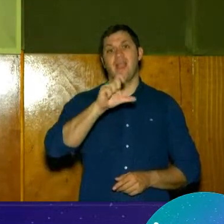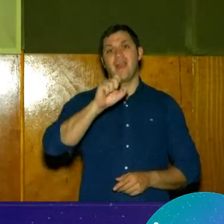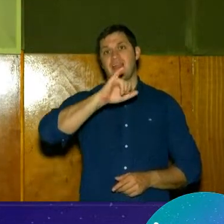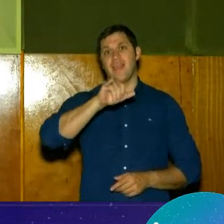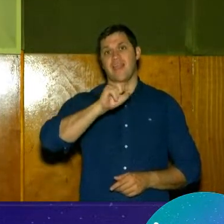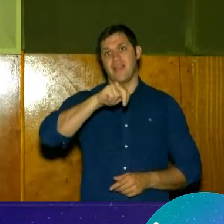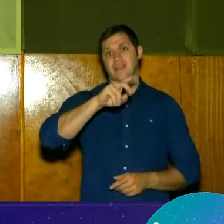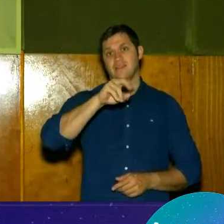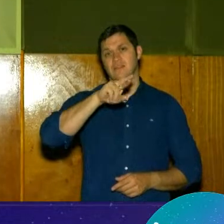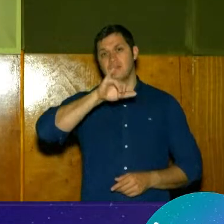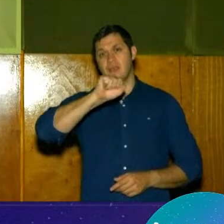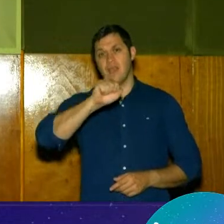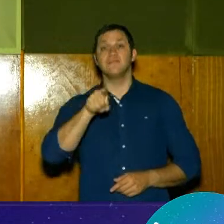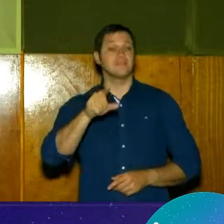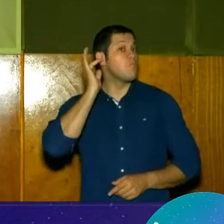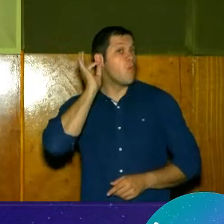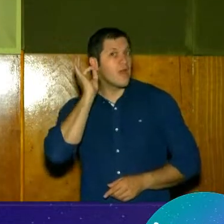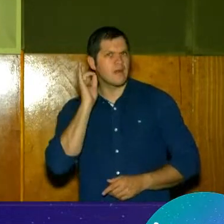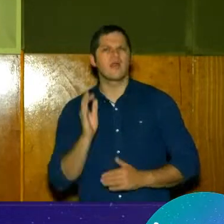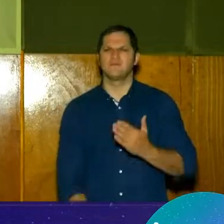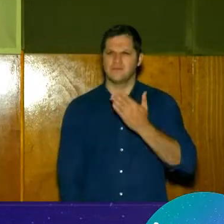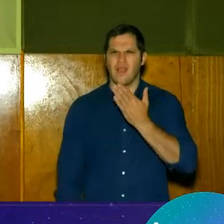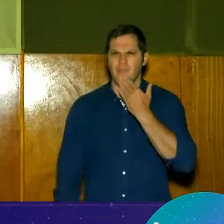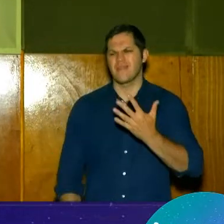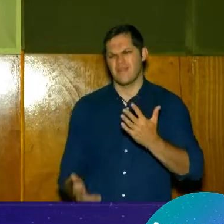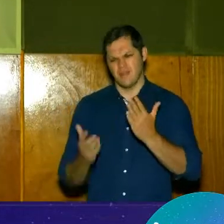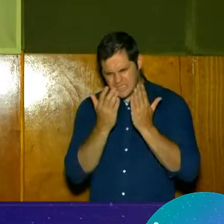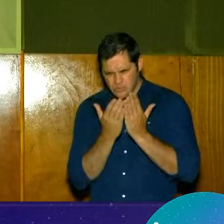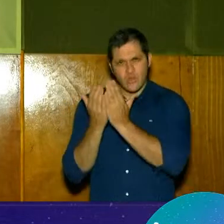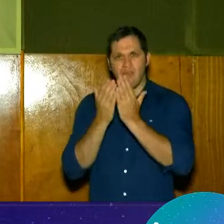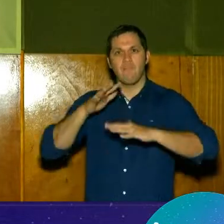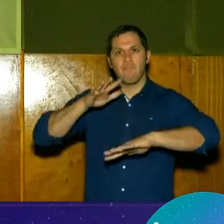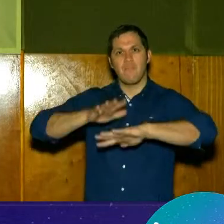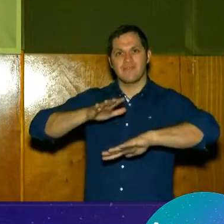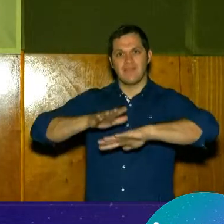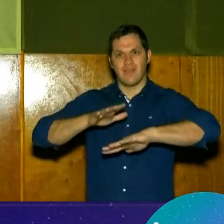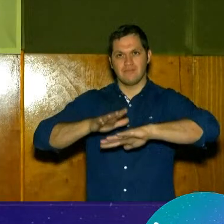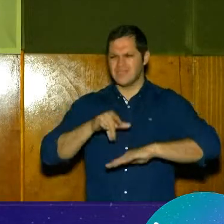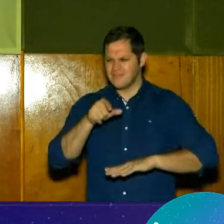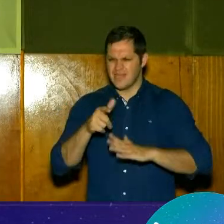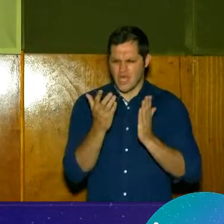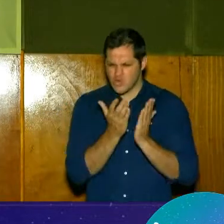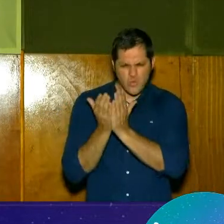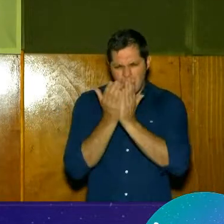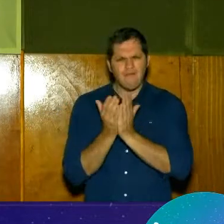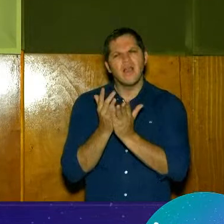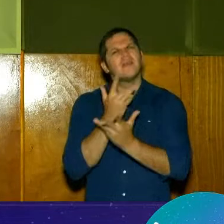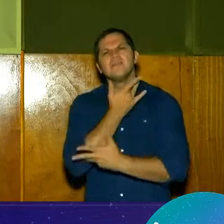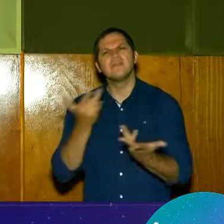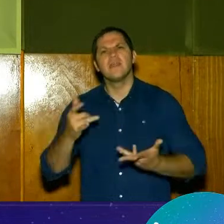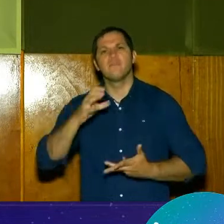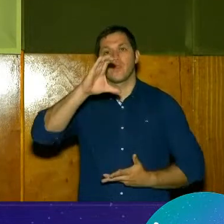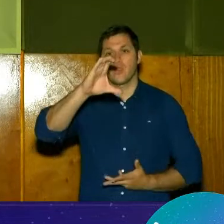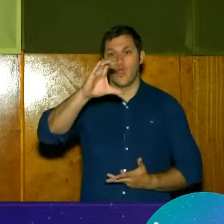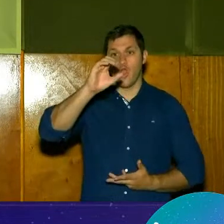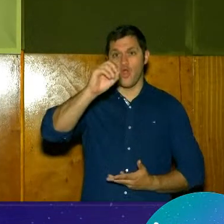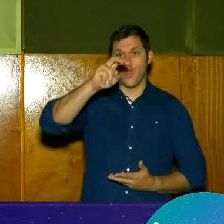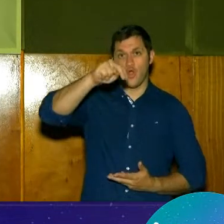conocida hay una película ya para partir así que eso en general le da como más conocimiento